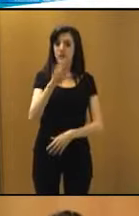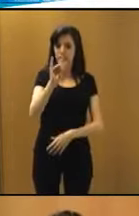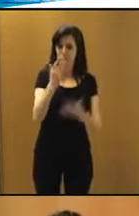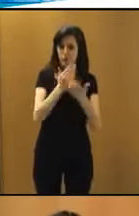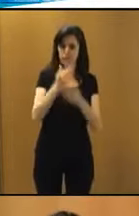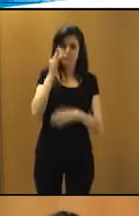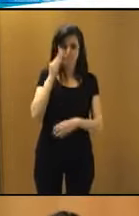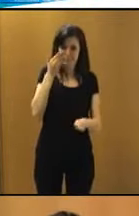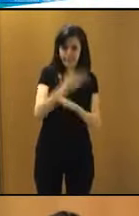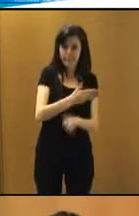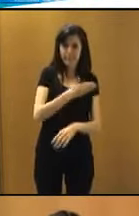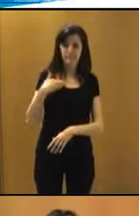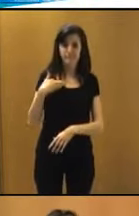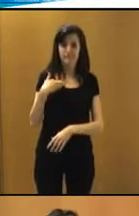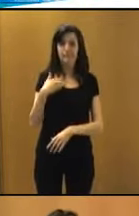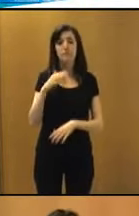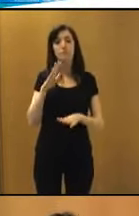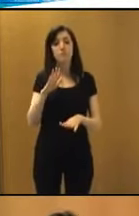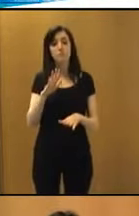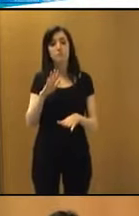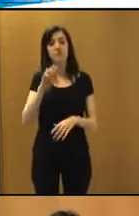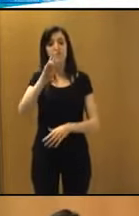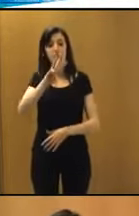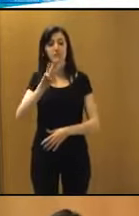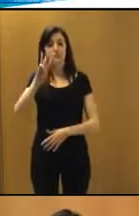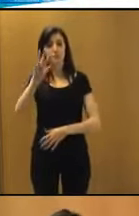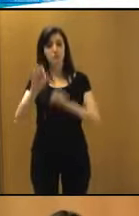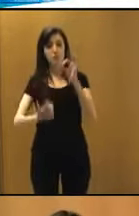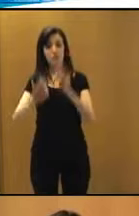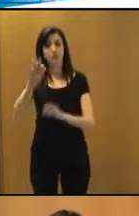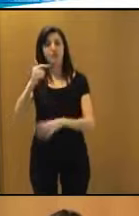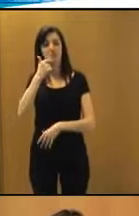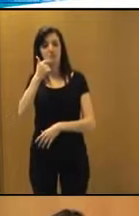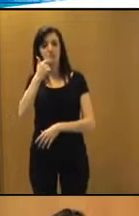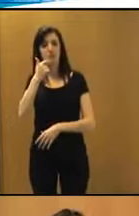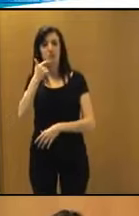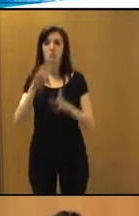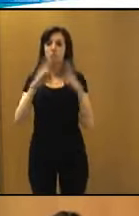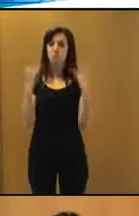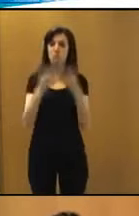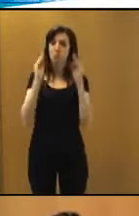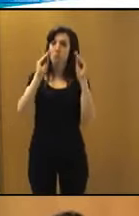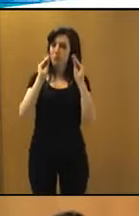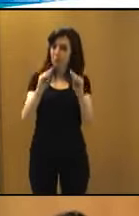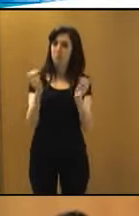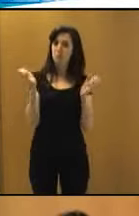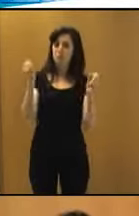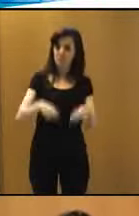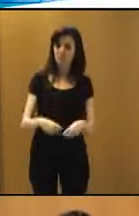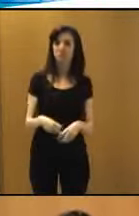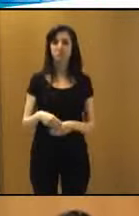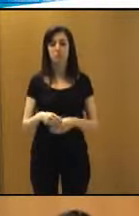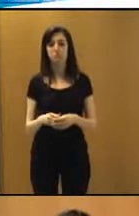57,2% respondió que así era. Pero bueno, hay un 33% que estaría abierto a recibir formación